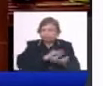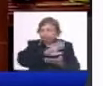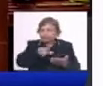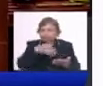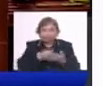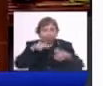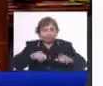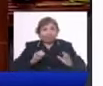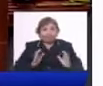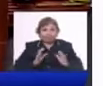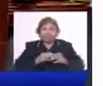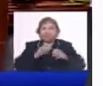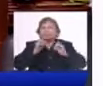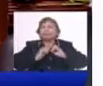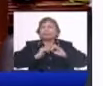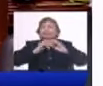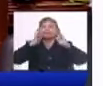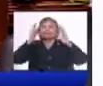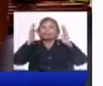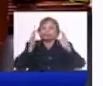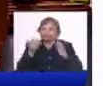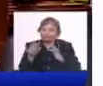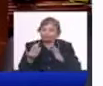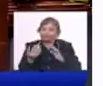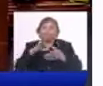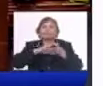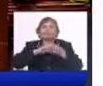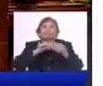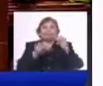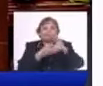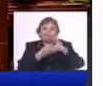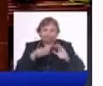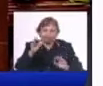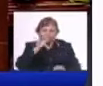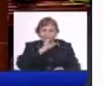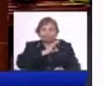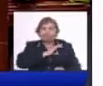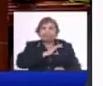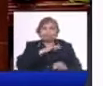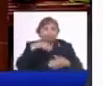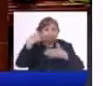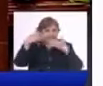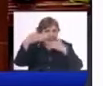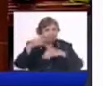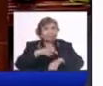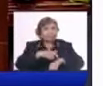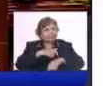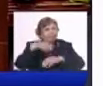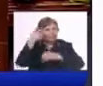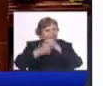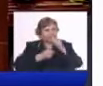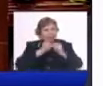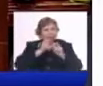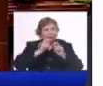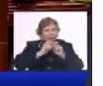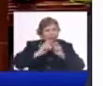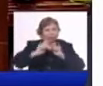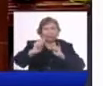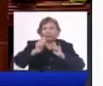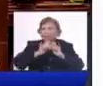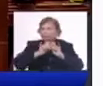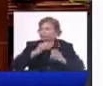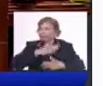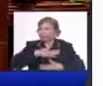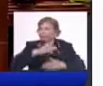Congreso al que un día, espero la historia, lo reconozca, cuando pase el tiempo, cuando nos alejemos de estos días